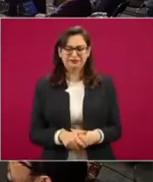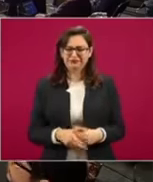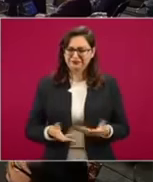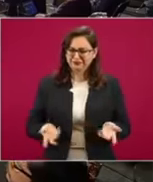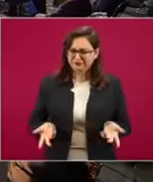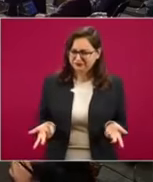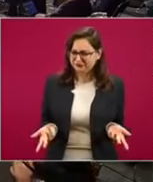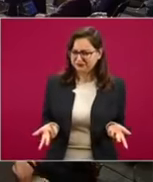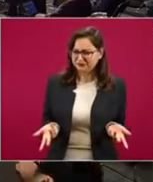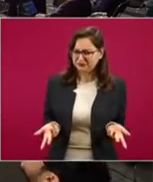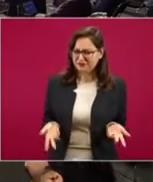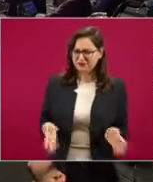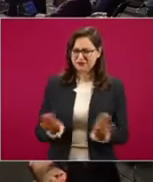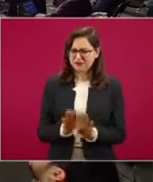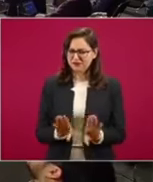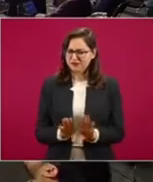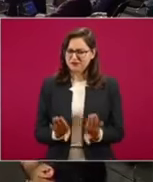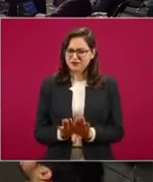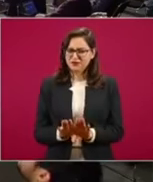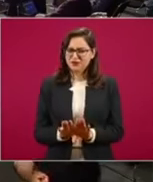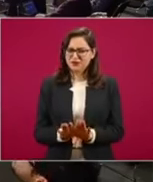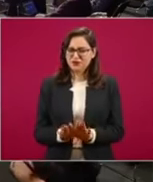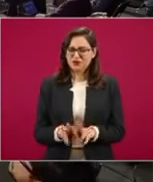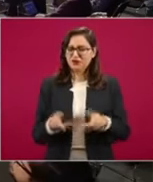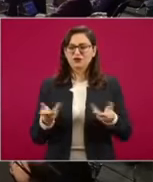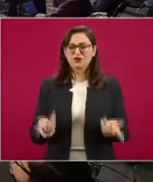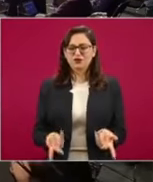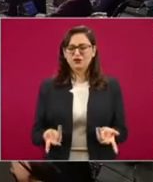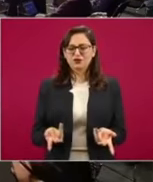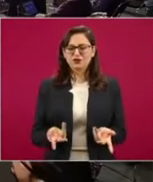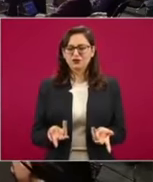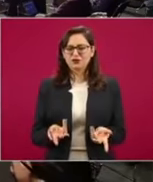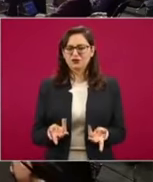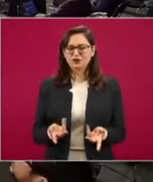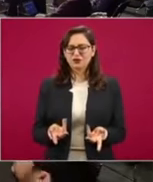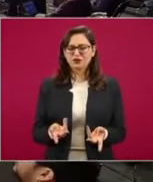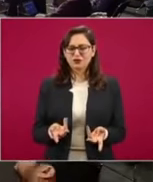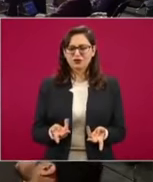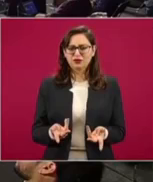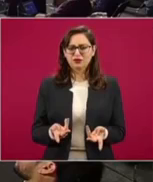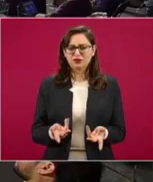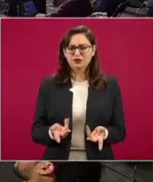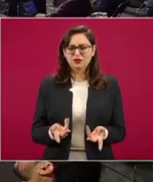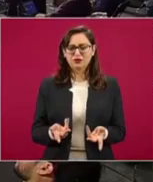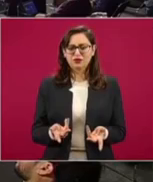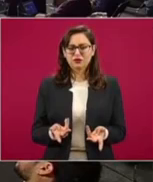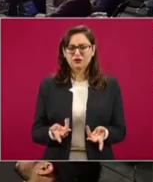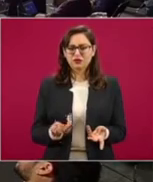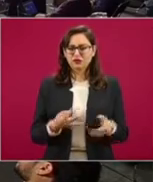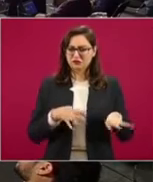vamos a estar promoviendo empleos